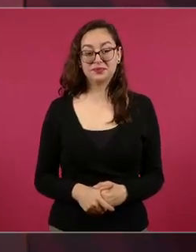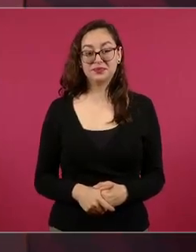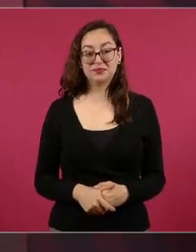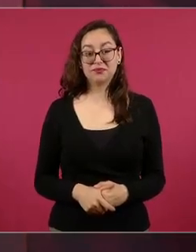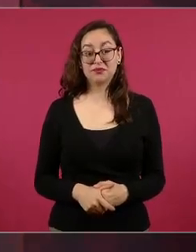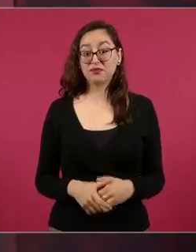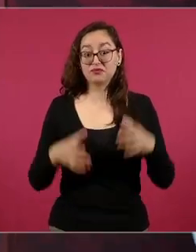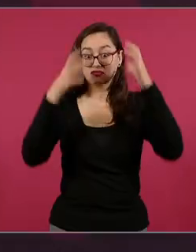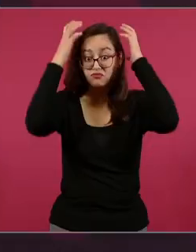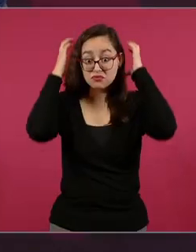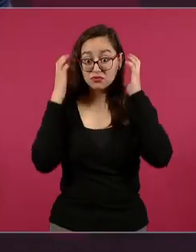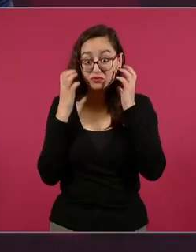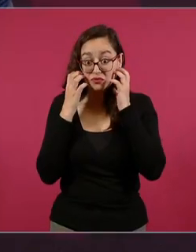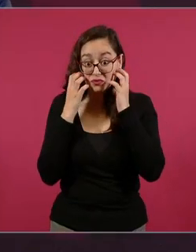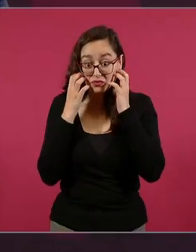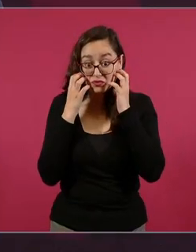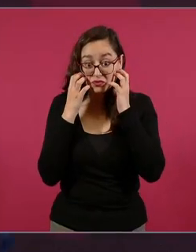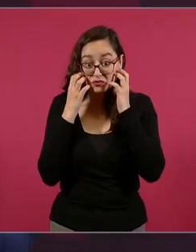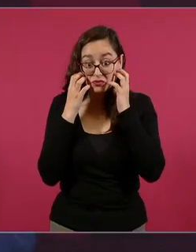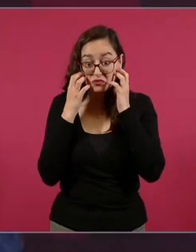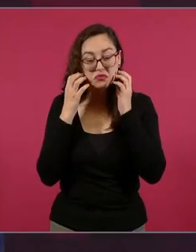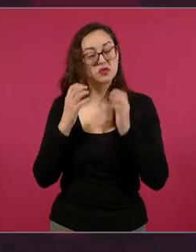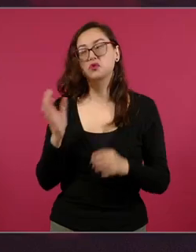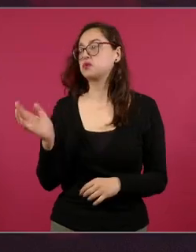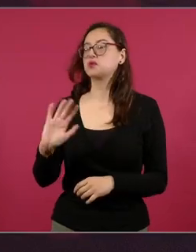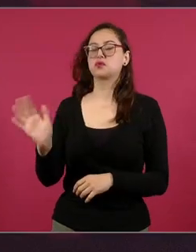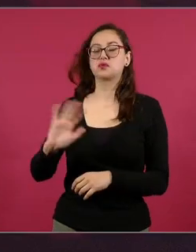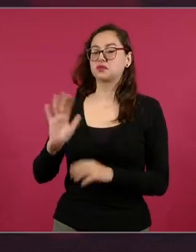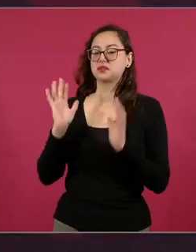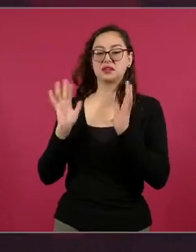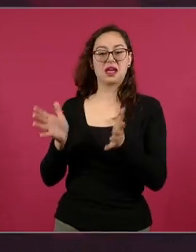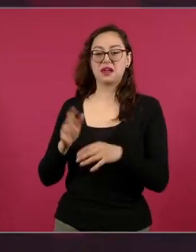Pero sí traen aquí, ¿no? Ya no, ya no.